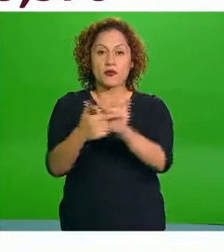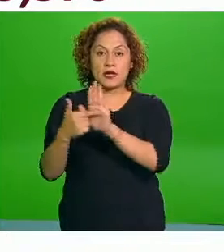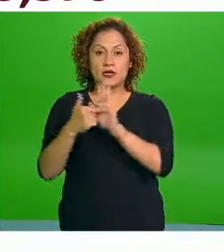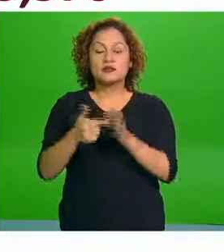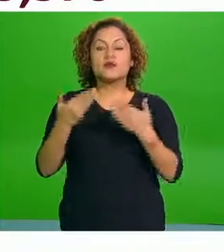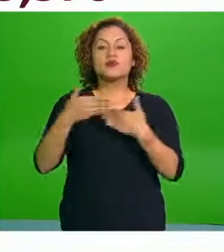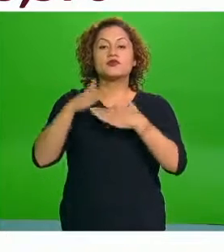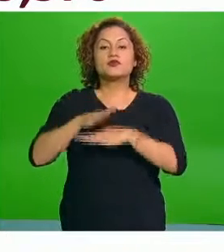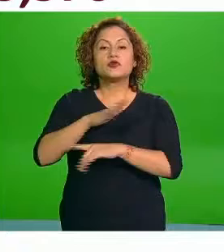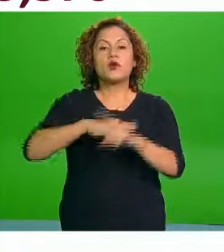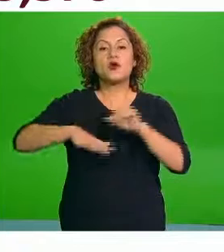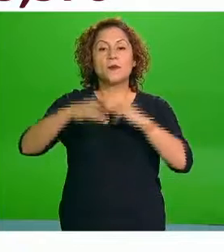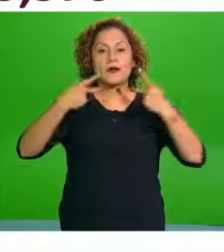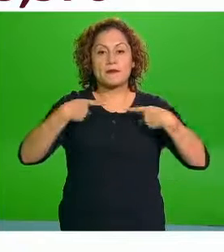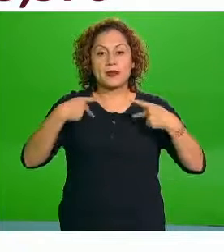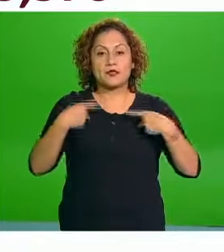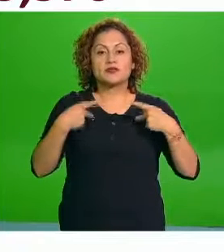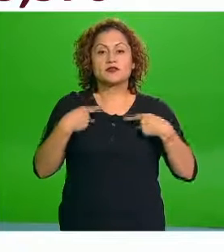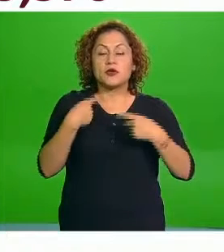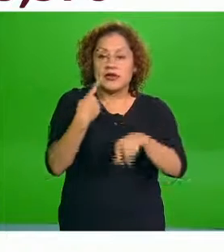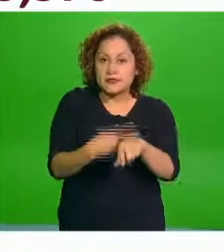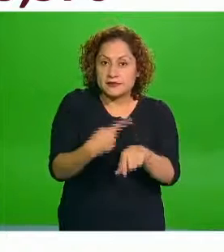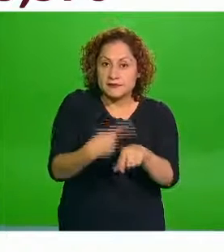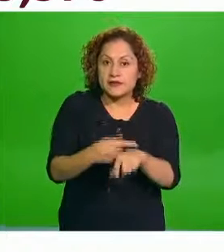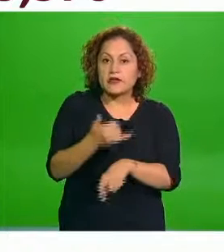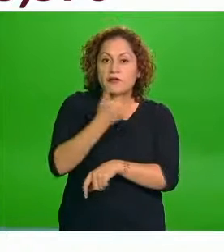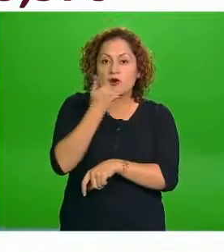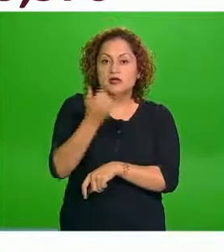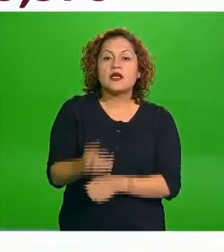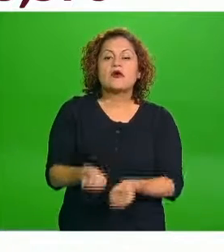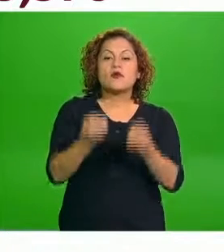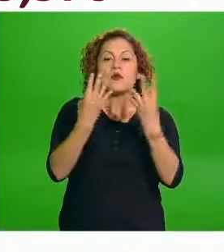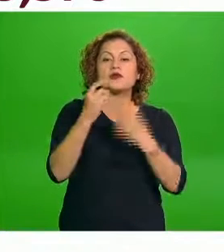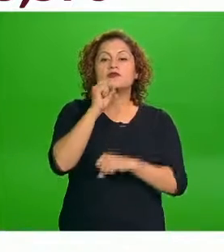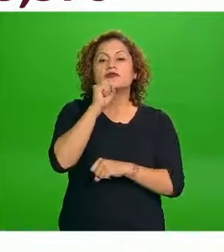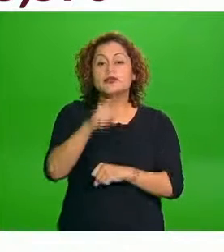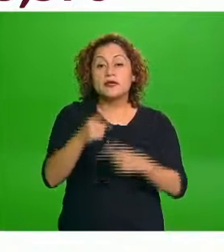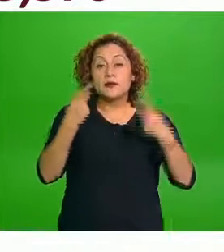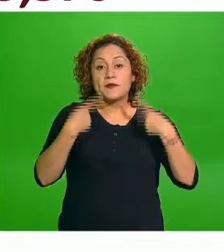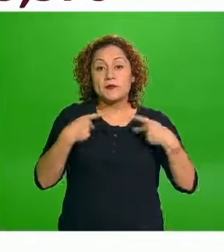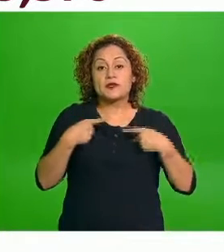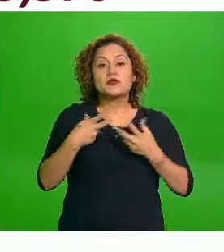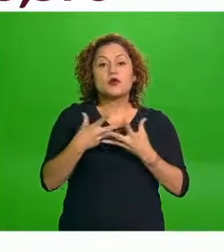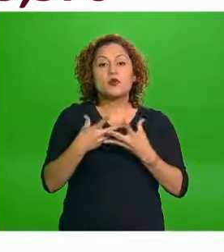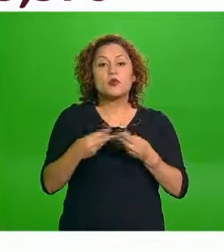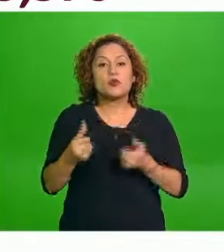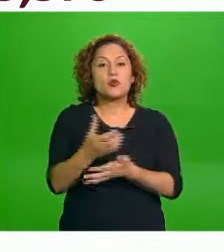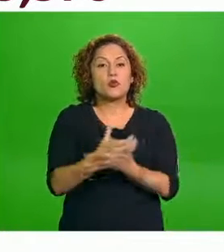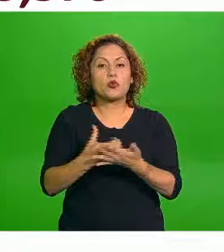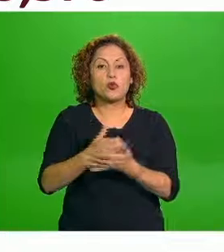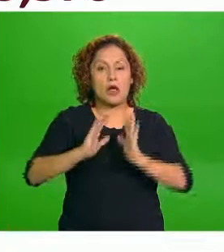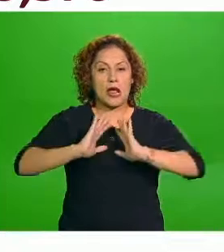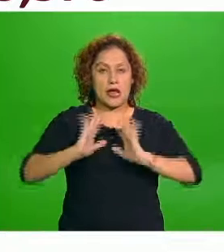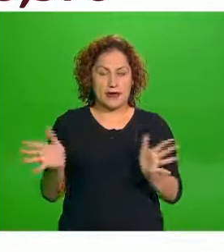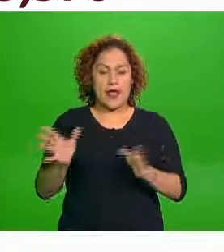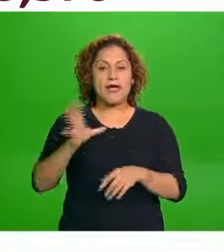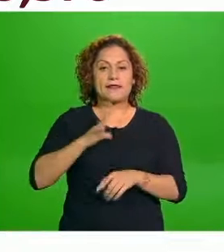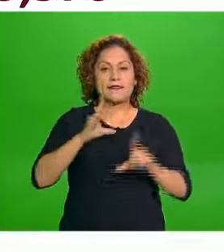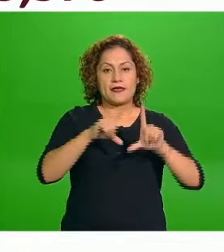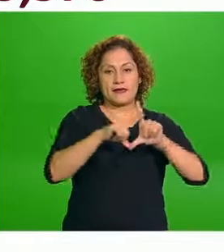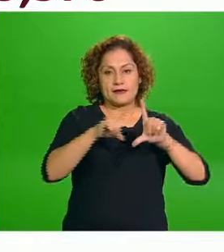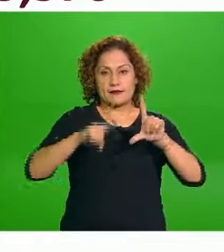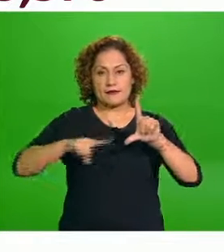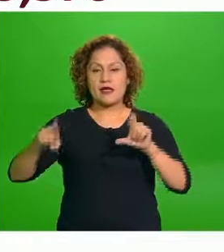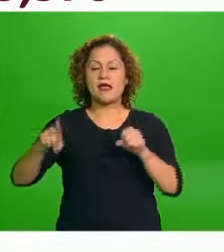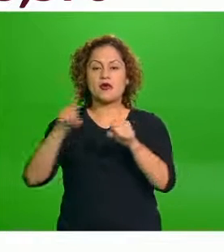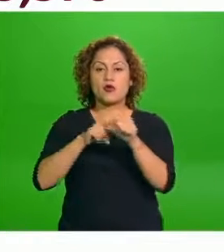los cuales contamos al día de hoy y las personas recuperadas que están distribuidas en estas líneas, tanto la color azul claro como